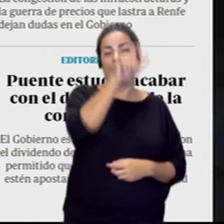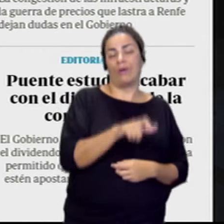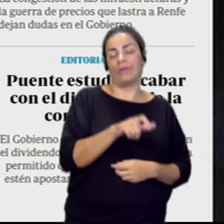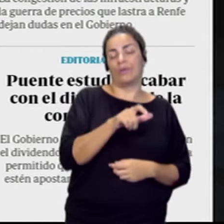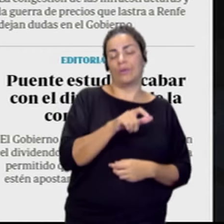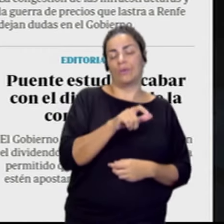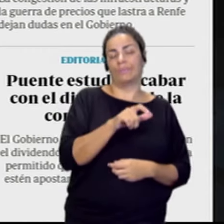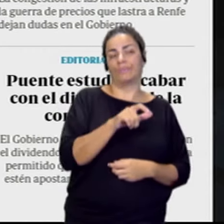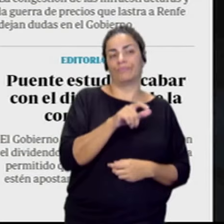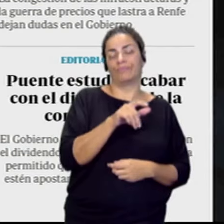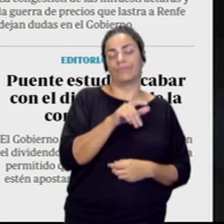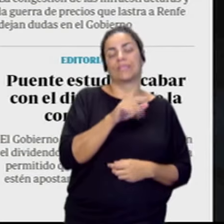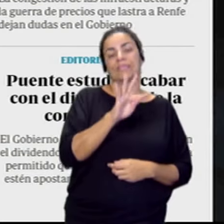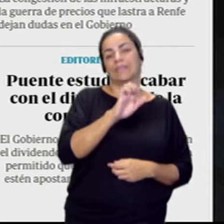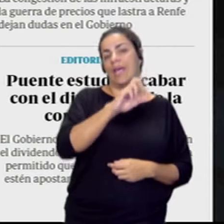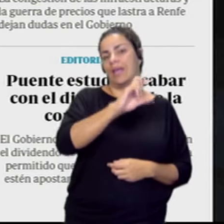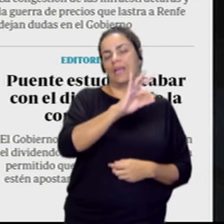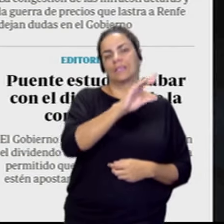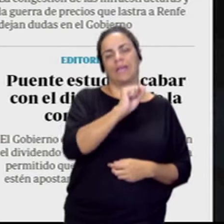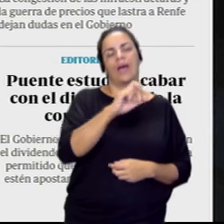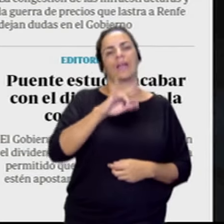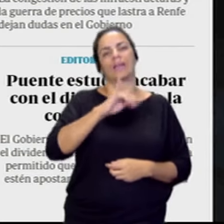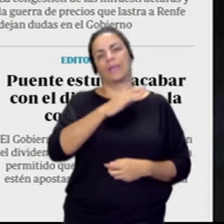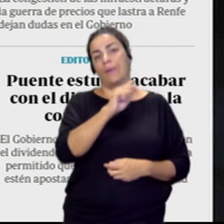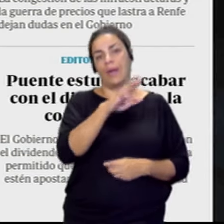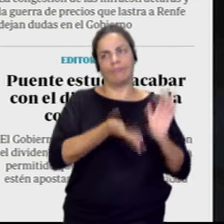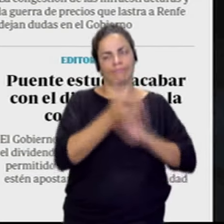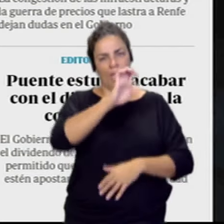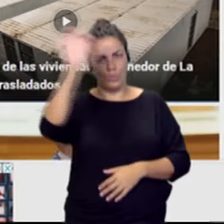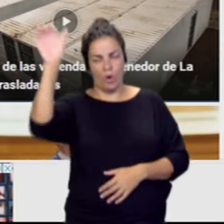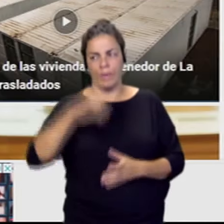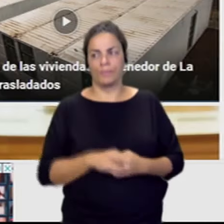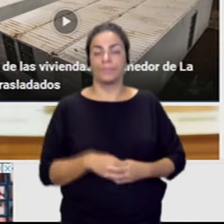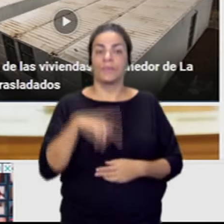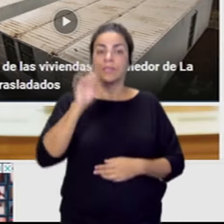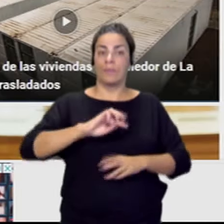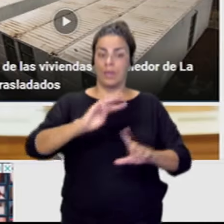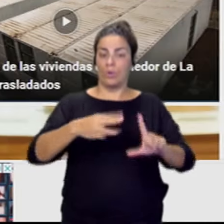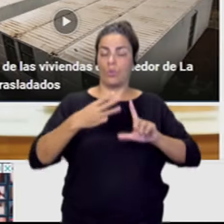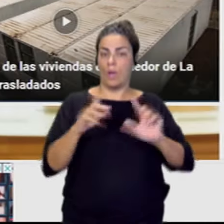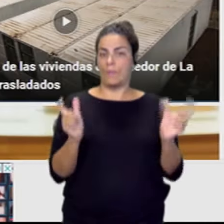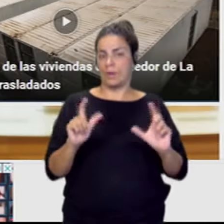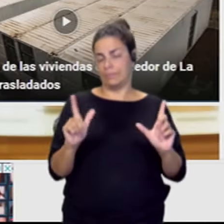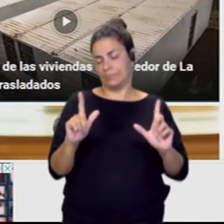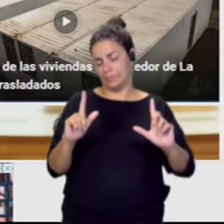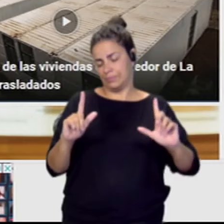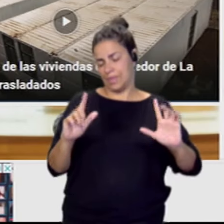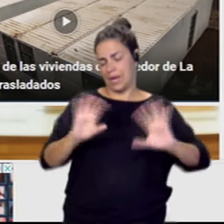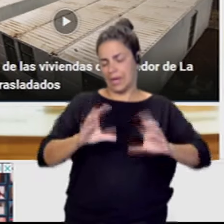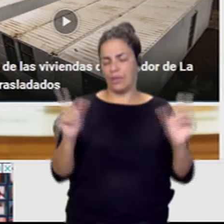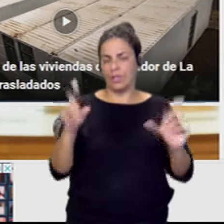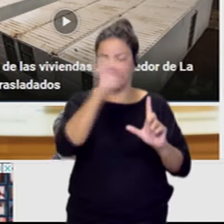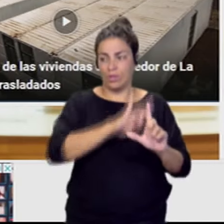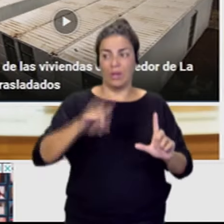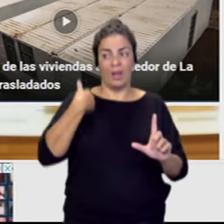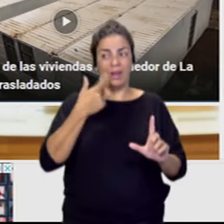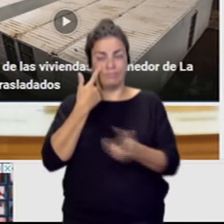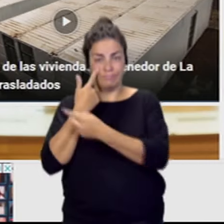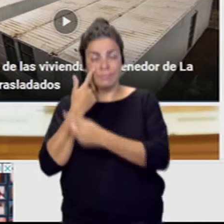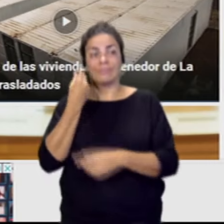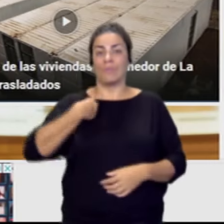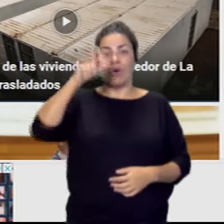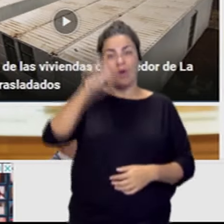a Europa. Y de la web de la Radio Televisión Canaria, que van a ver enseguida, hemos destacado este titular: se entrega el conductor